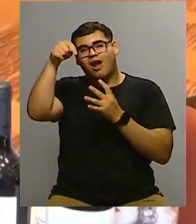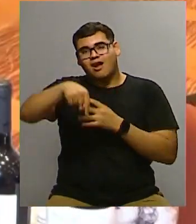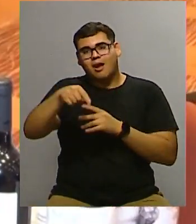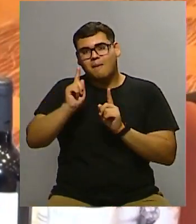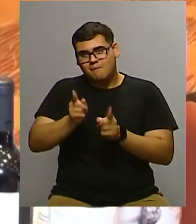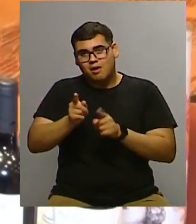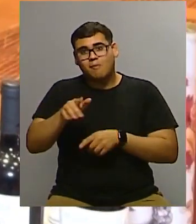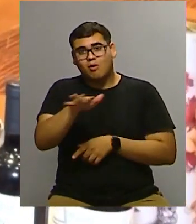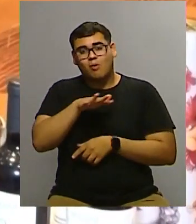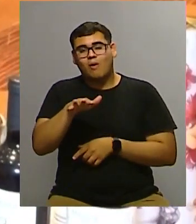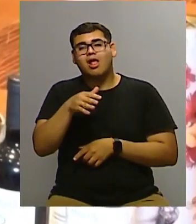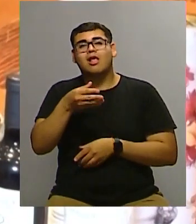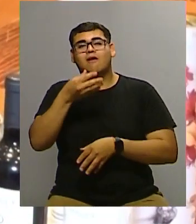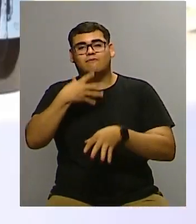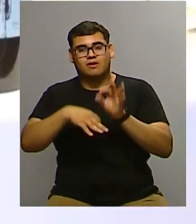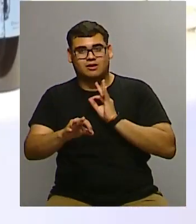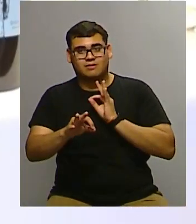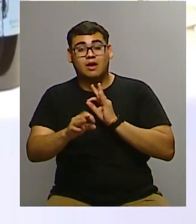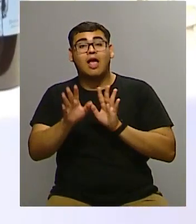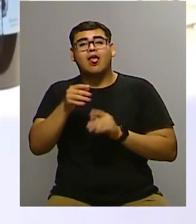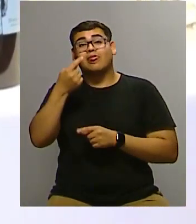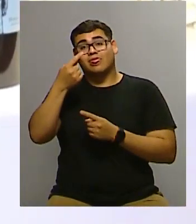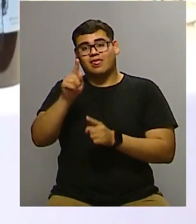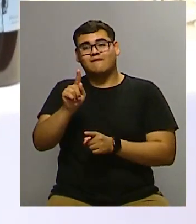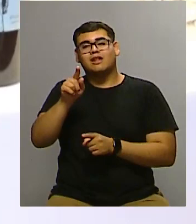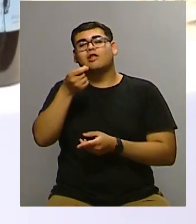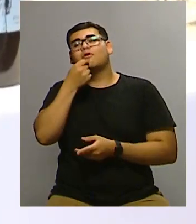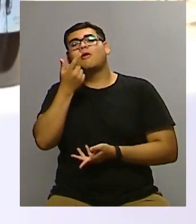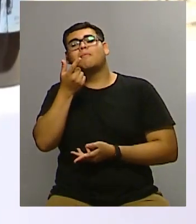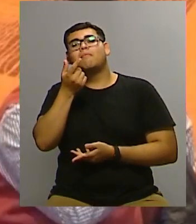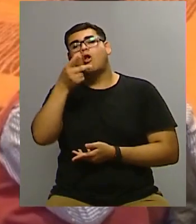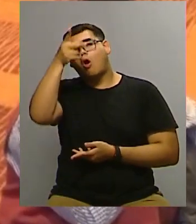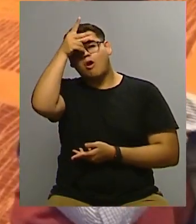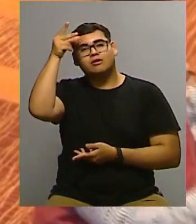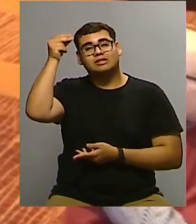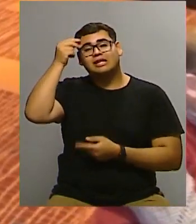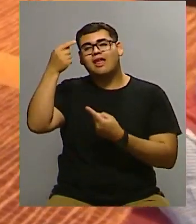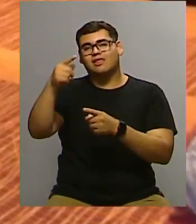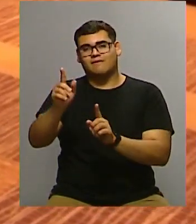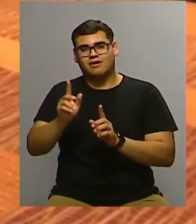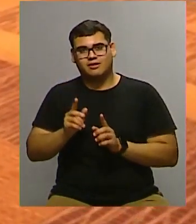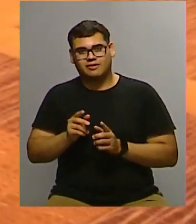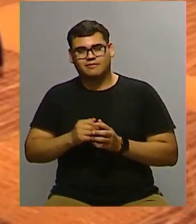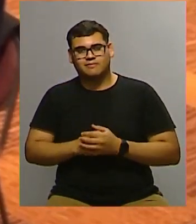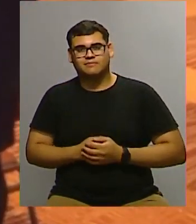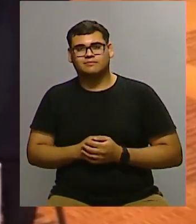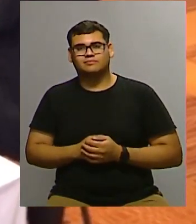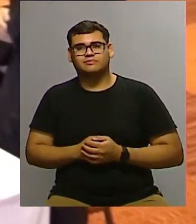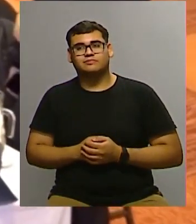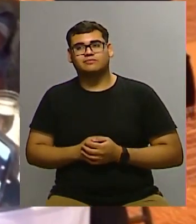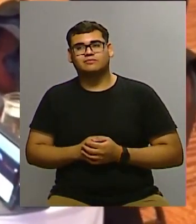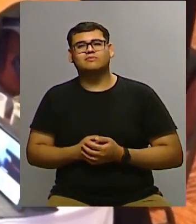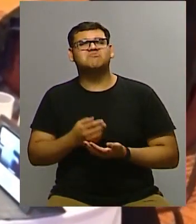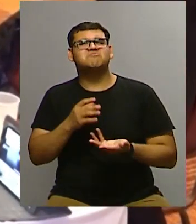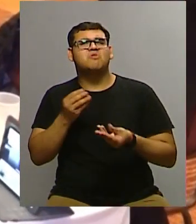vitivinicultura cercana como es la chilena, es a la inversa. Ah, claro. Esto que te permite tener una variedad de bodegas